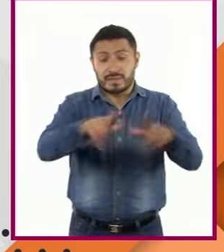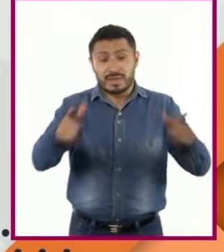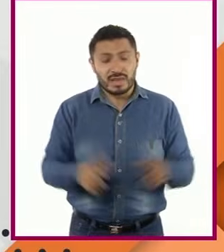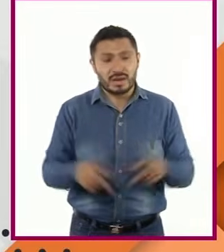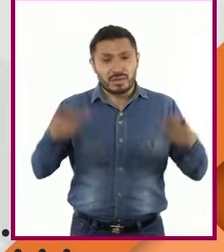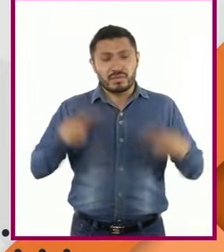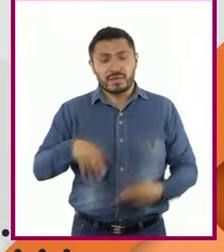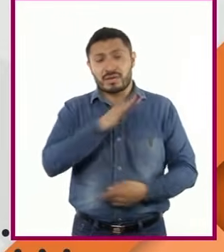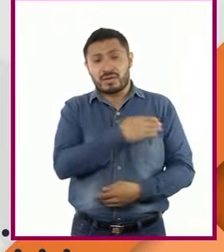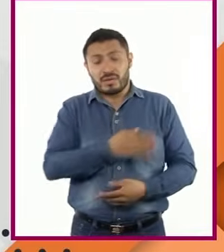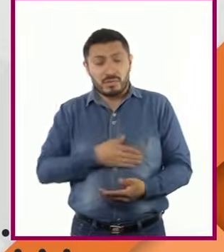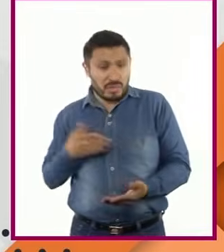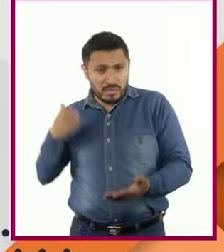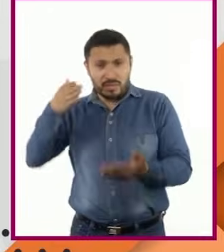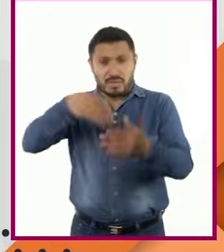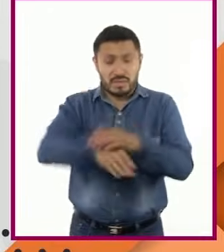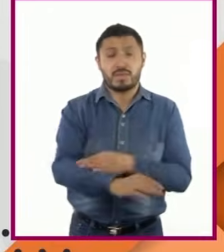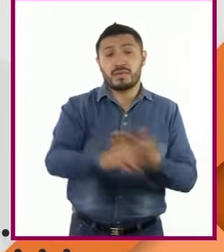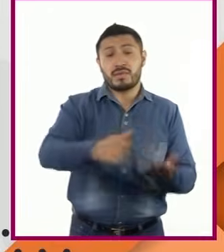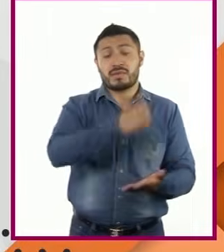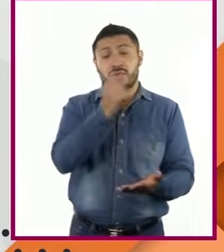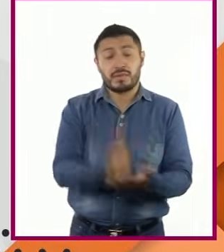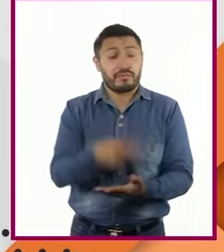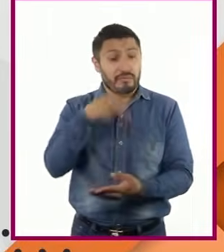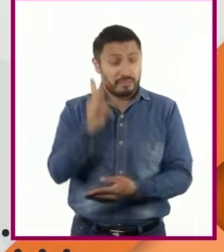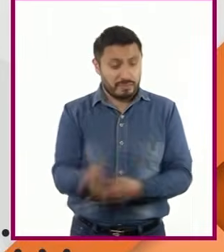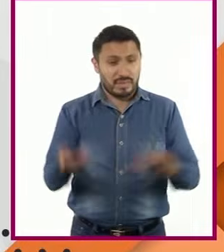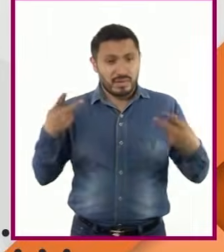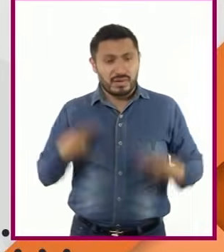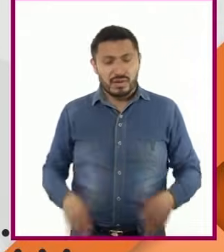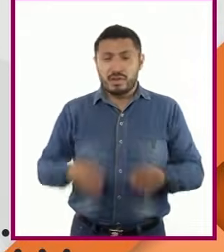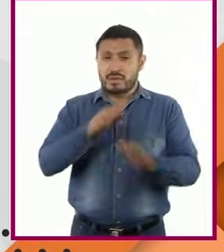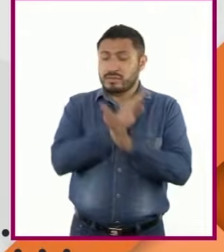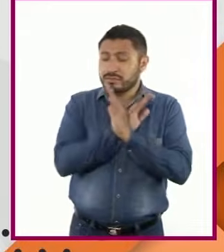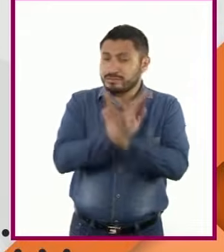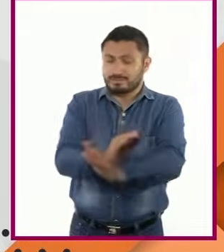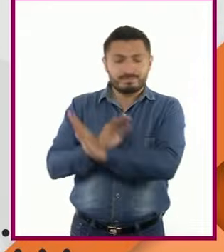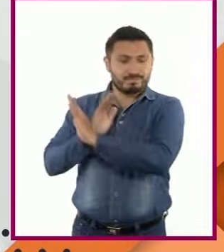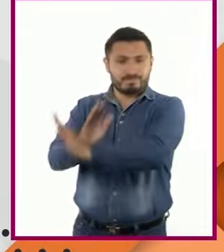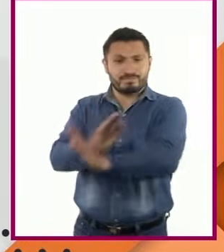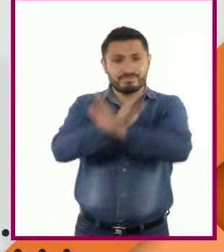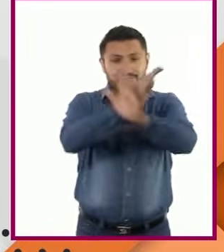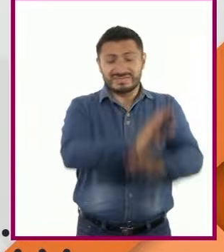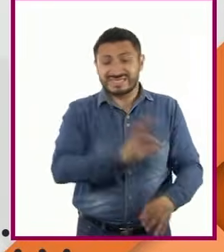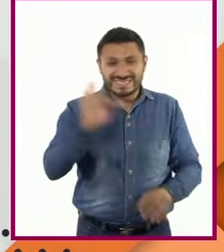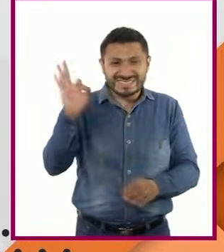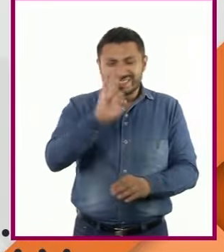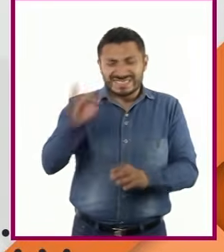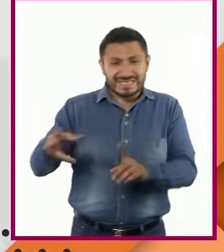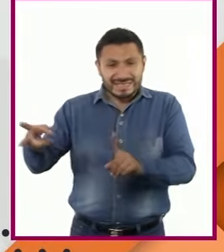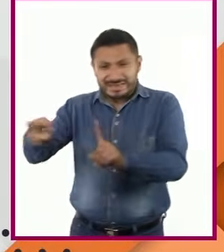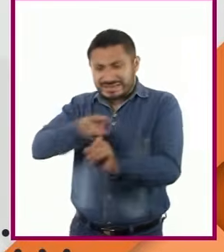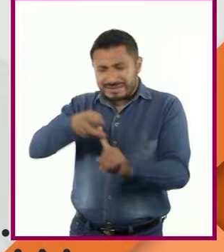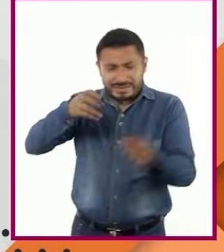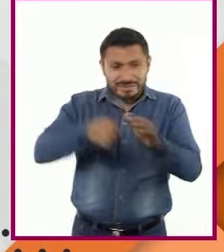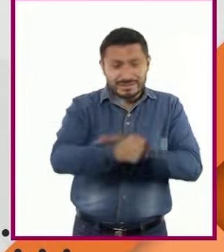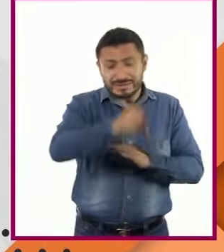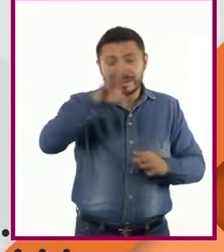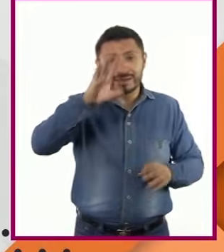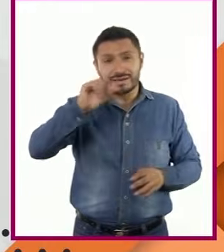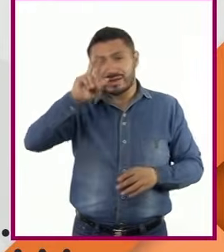la ciudad, pero ahí los defensores los rechazaron y casi lograron capturar a